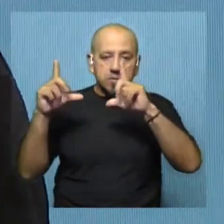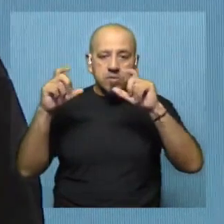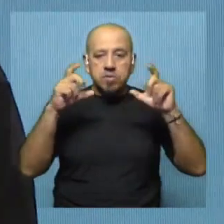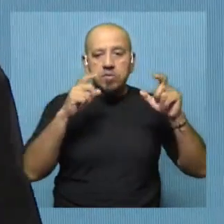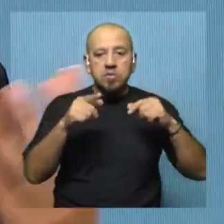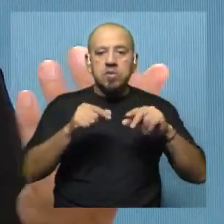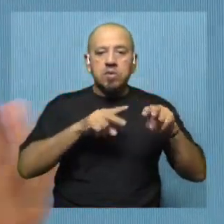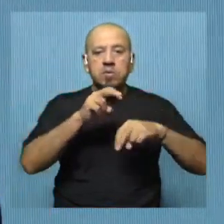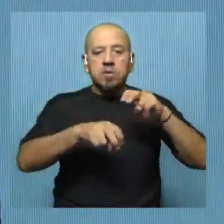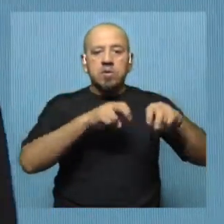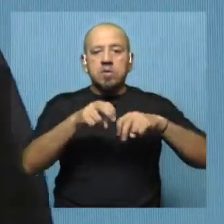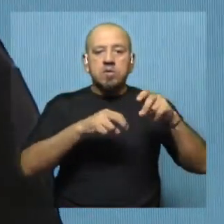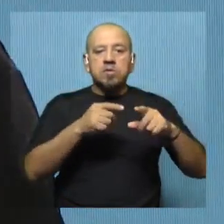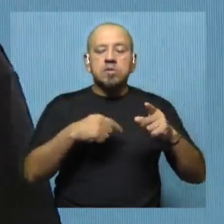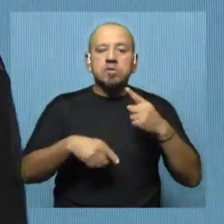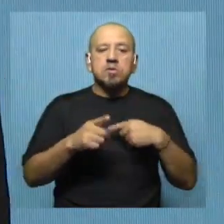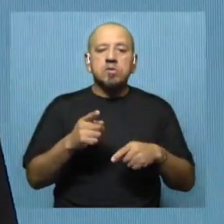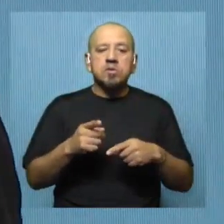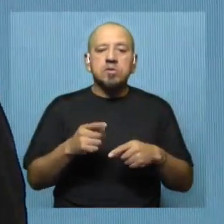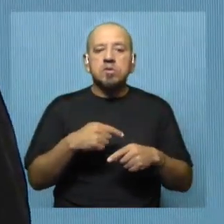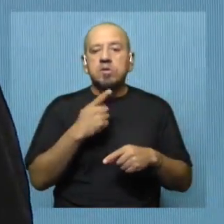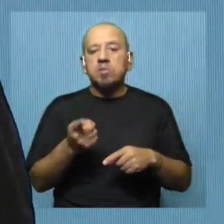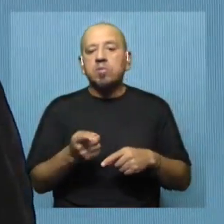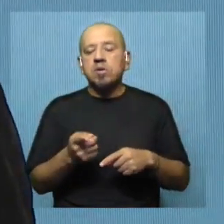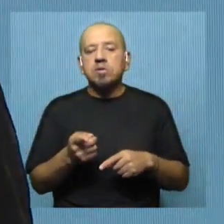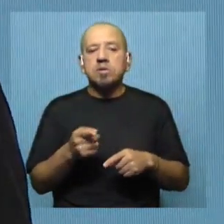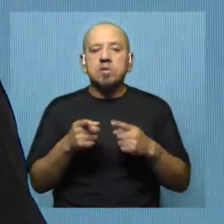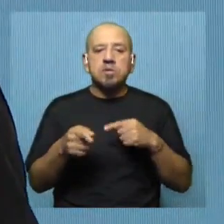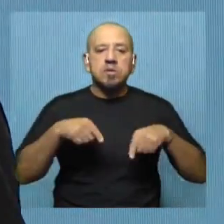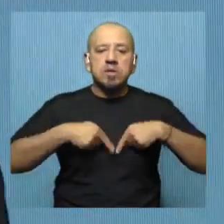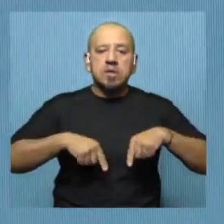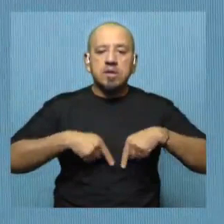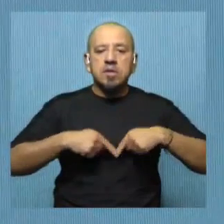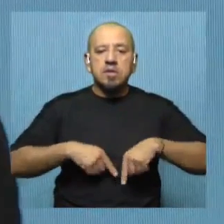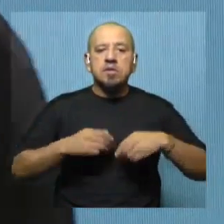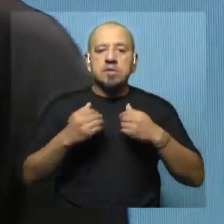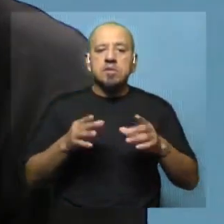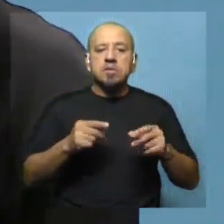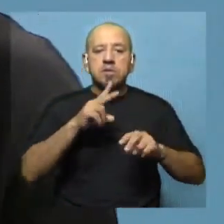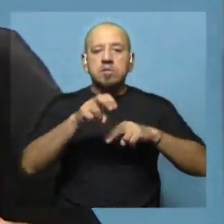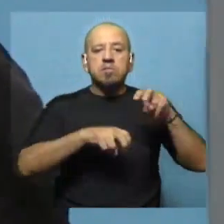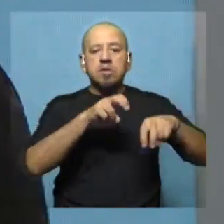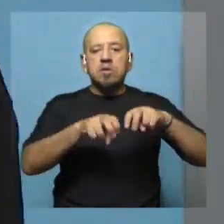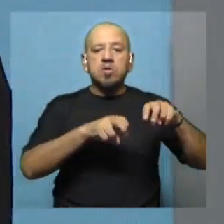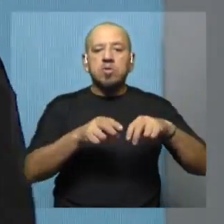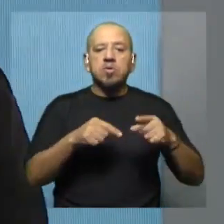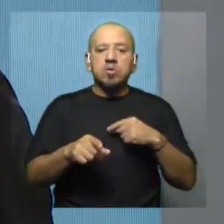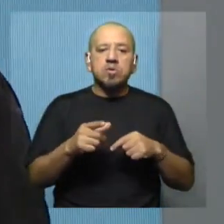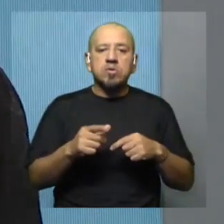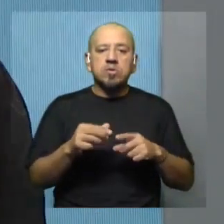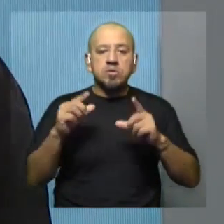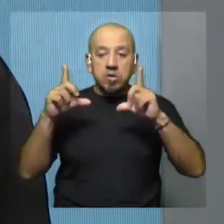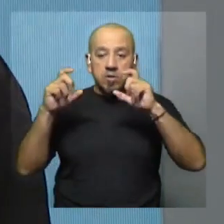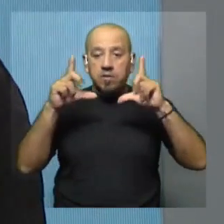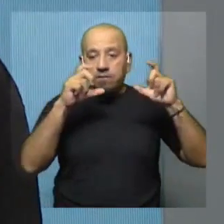fue Parque Rodó, y eso es con la División de Espacios Públicos. Fue en el momento que la Intendencia comenzó la mejora del Parque Rodó, entonces se sumó la fotogalería a